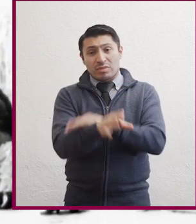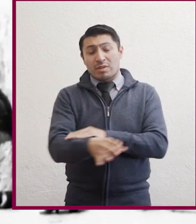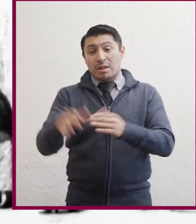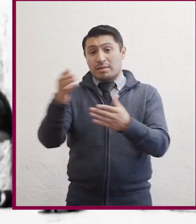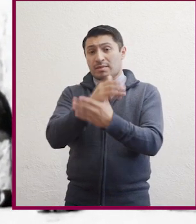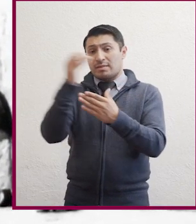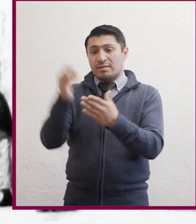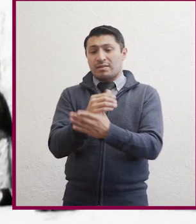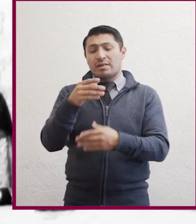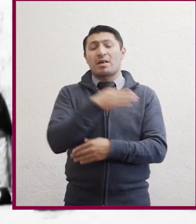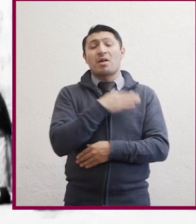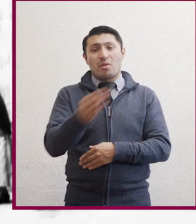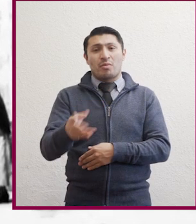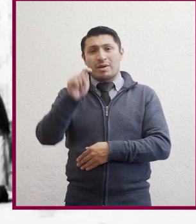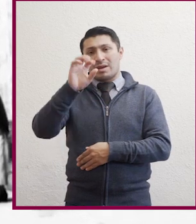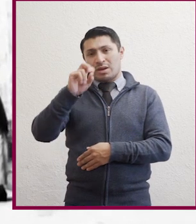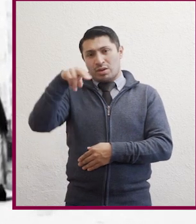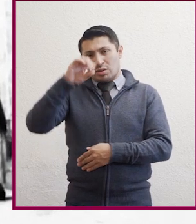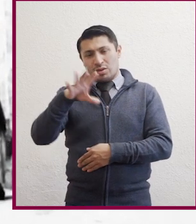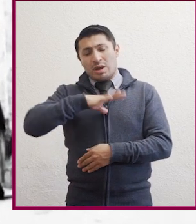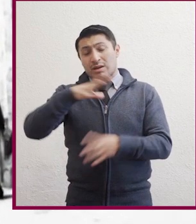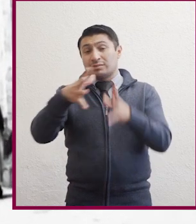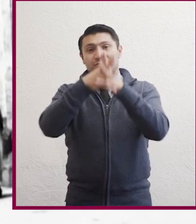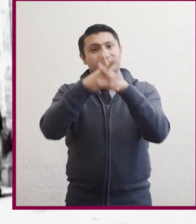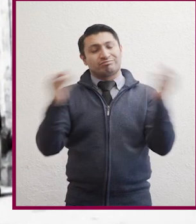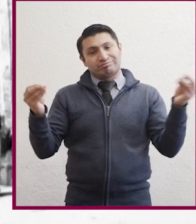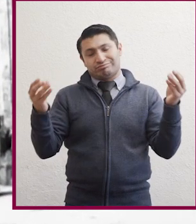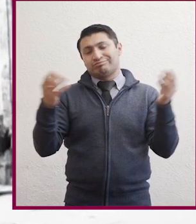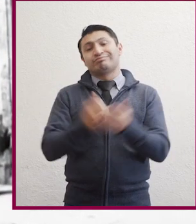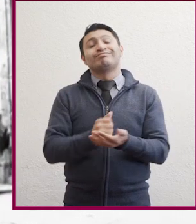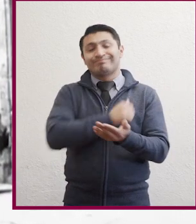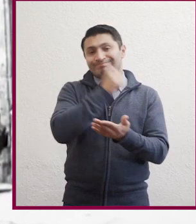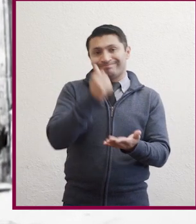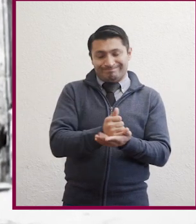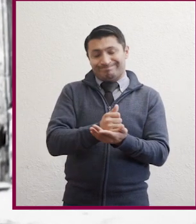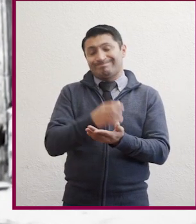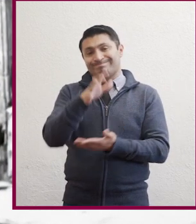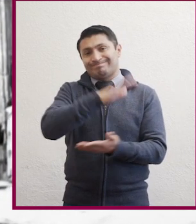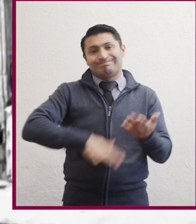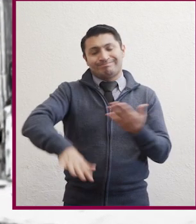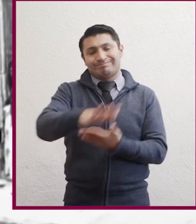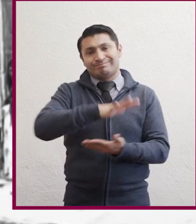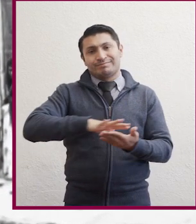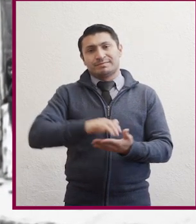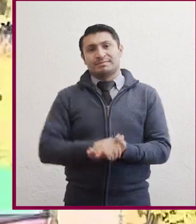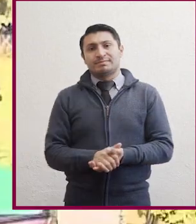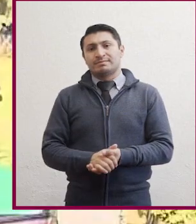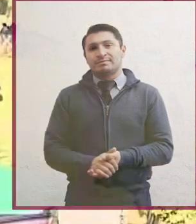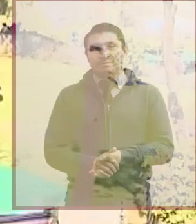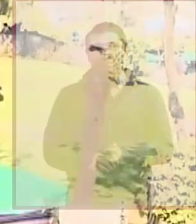panadería y la cantina El Buen Tono, las cuales desaparecieron con la urbanización del Rumbo.